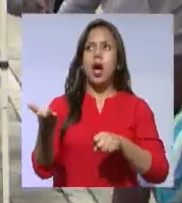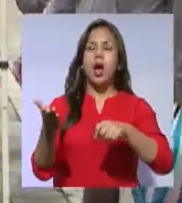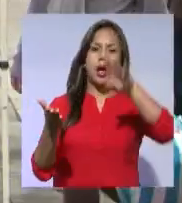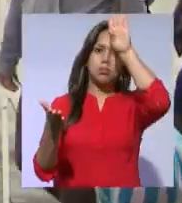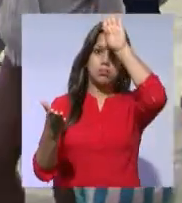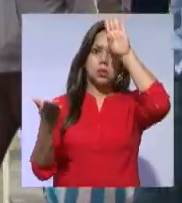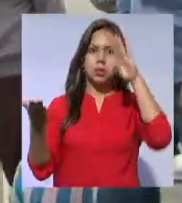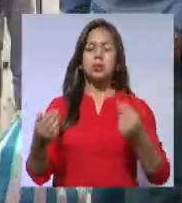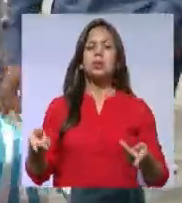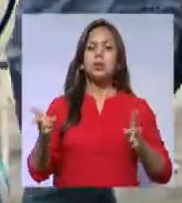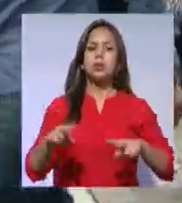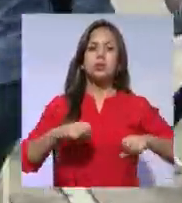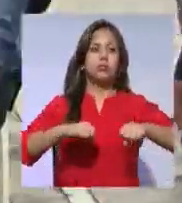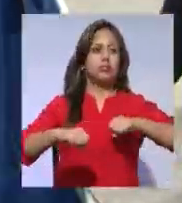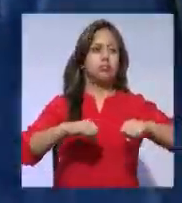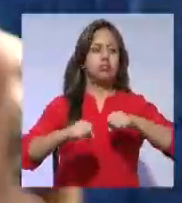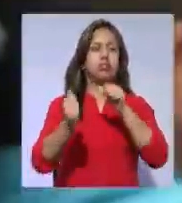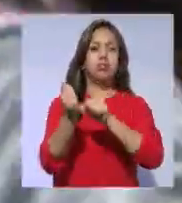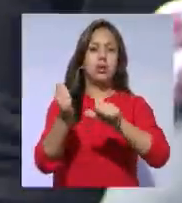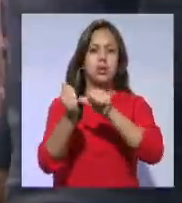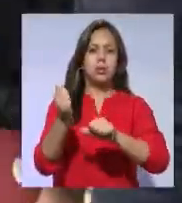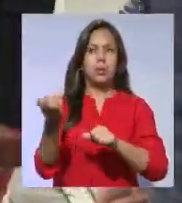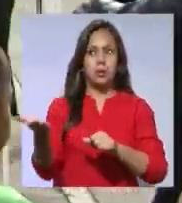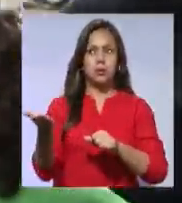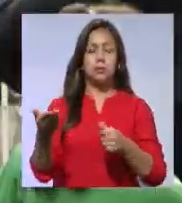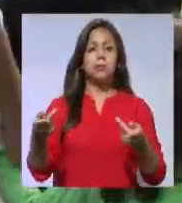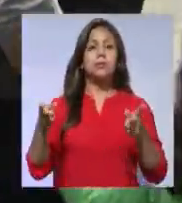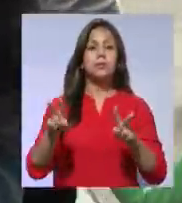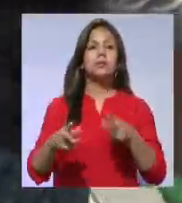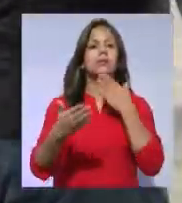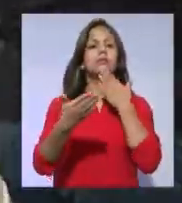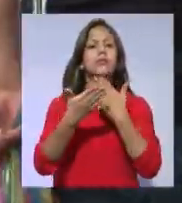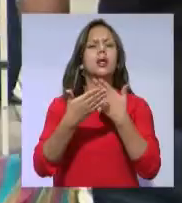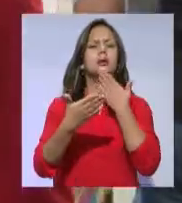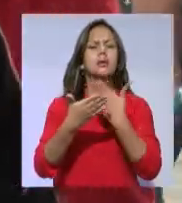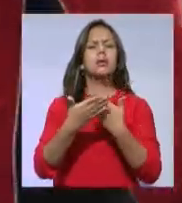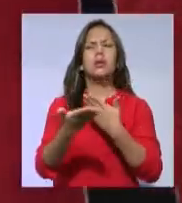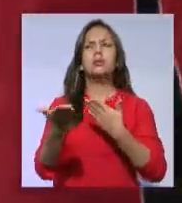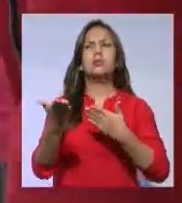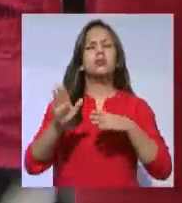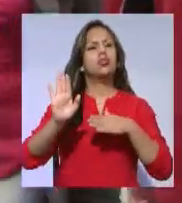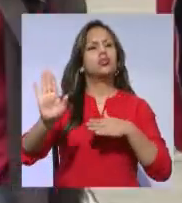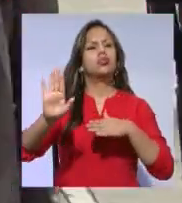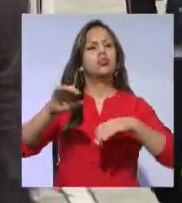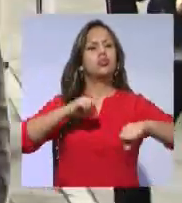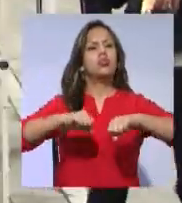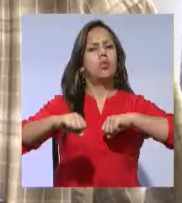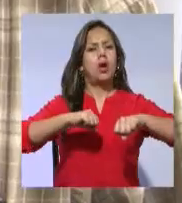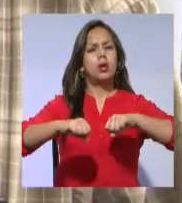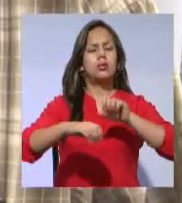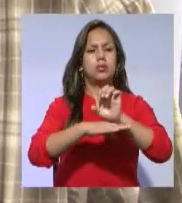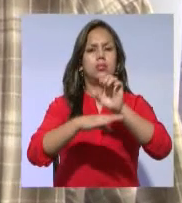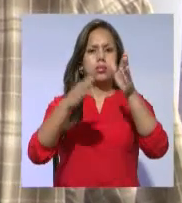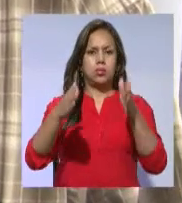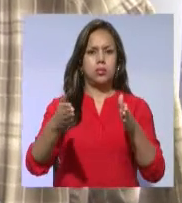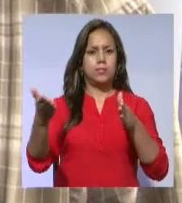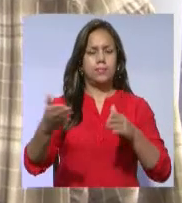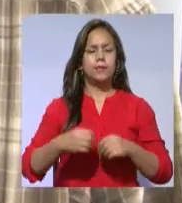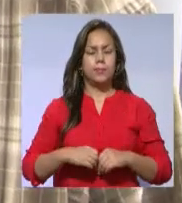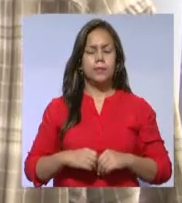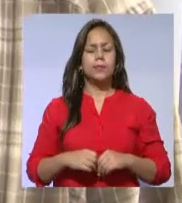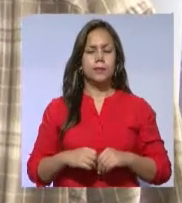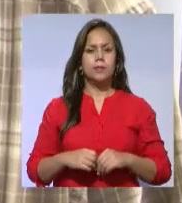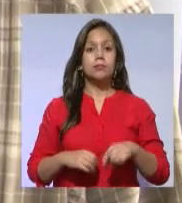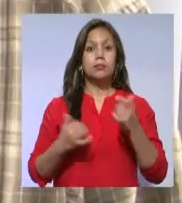y así canalizar la ayuda a los hermanos cubanos que agradeció la gestión de las autoridades ecuatorianas todavía no estamos